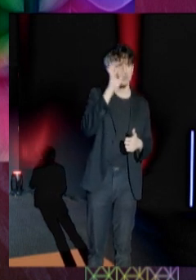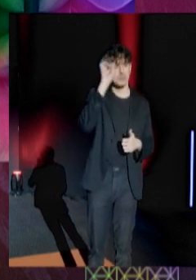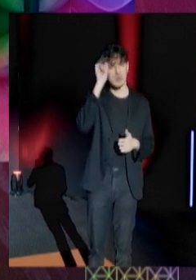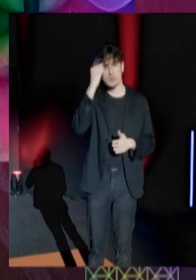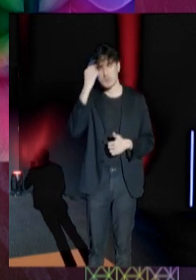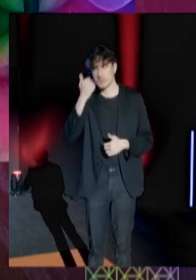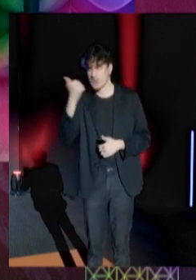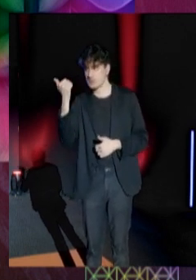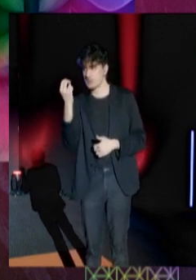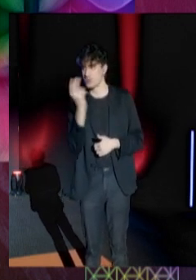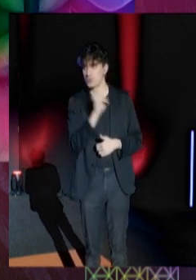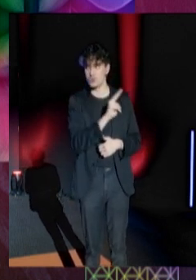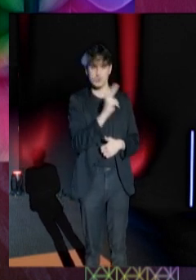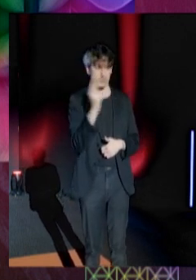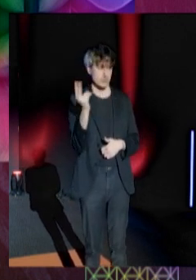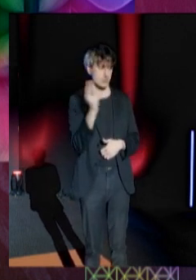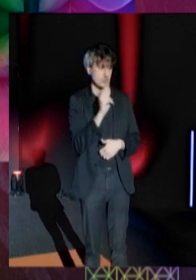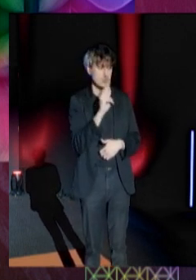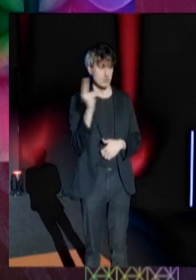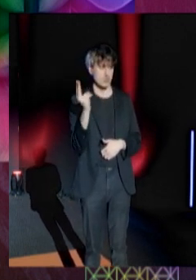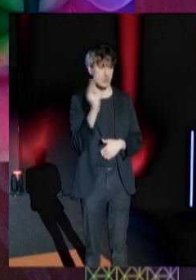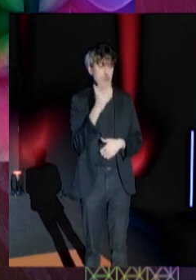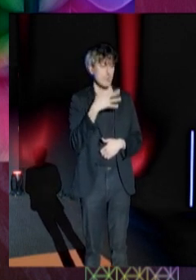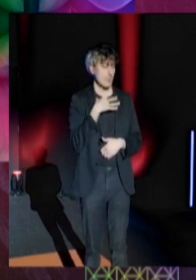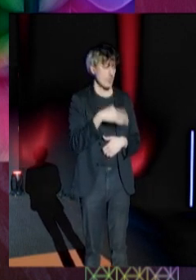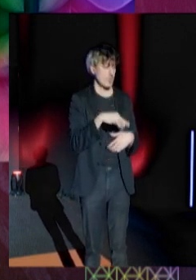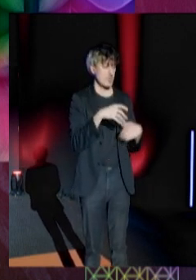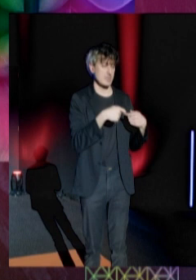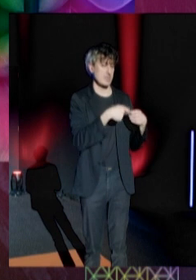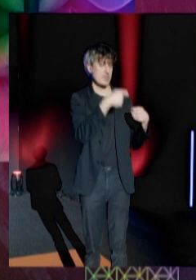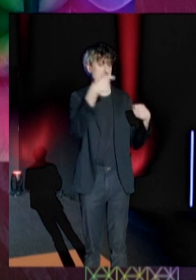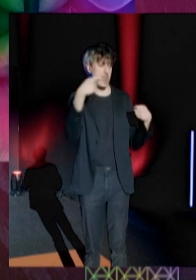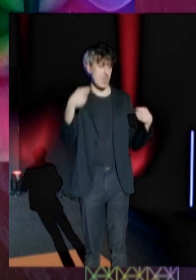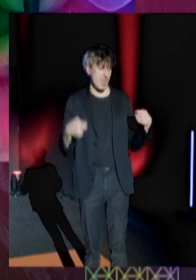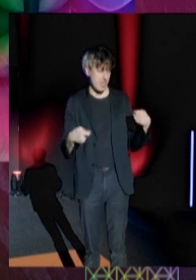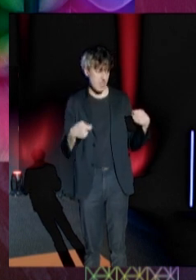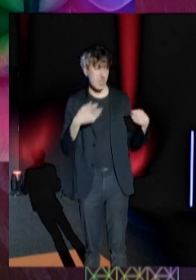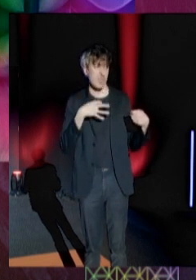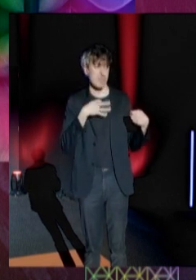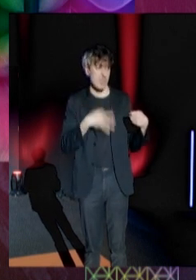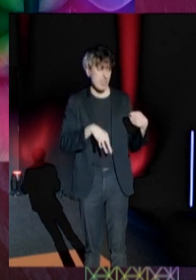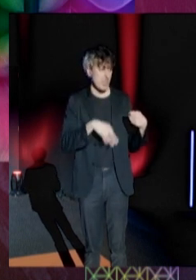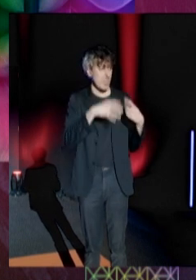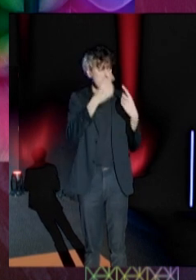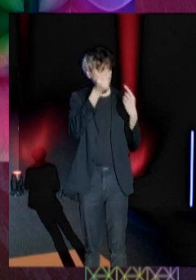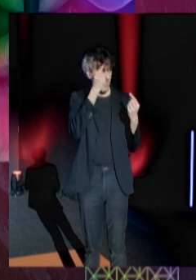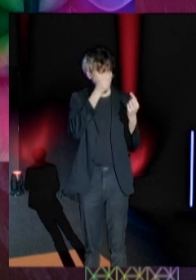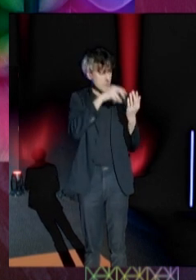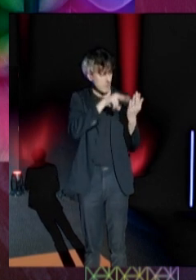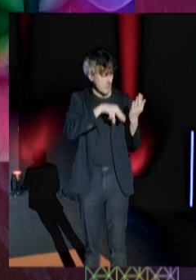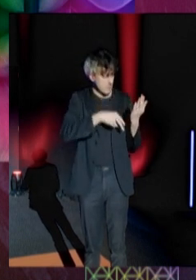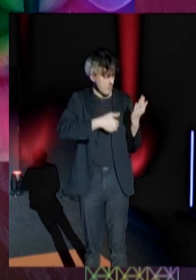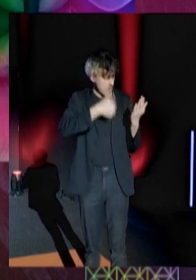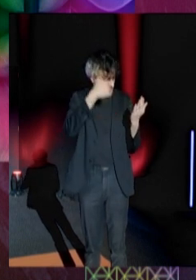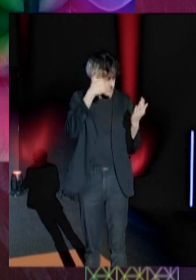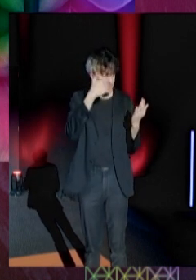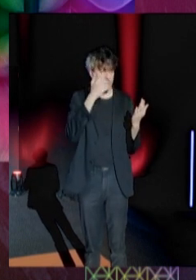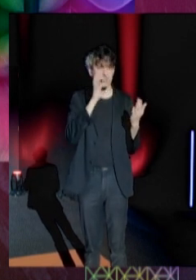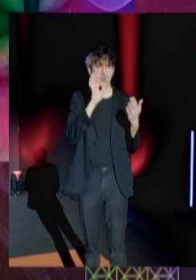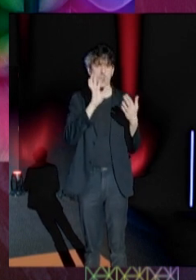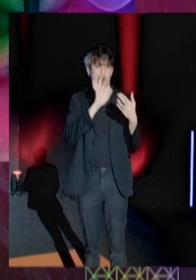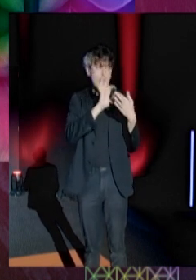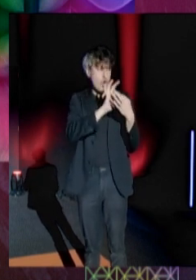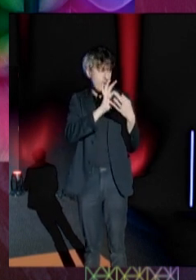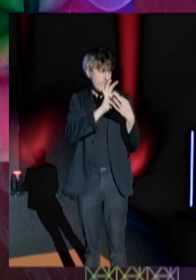hábil puedes hacer que la extensibilidad se aplique a que lea de más datos sea capaz de conectar